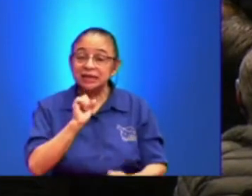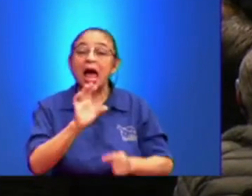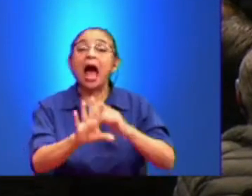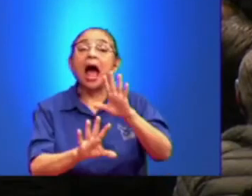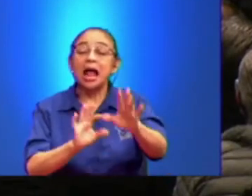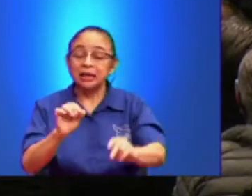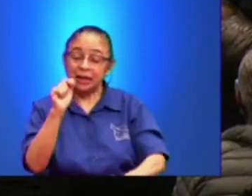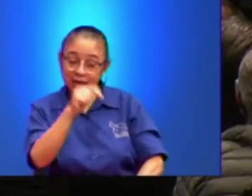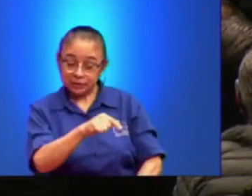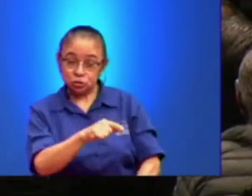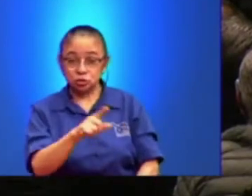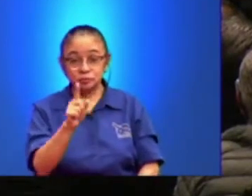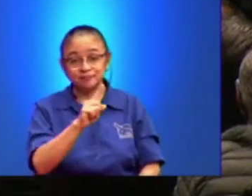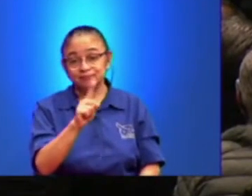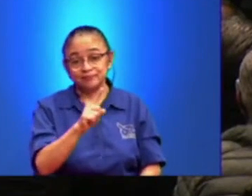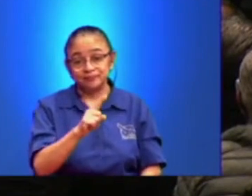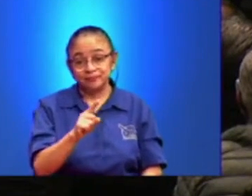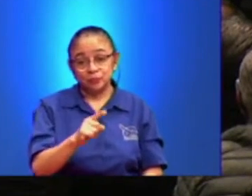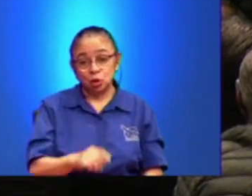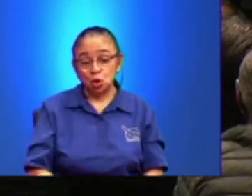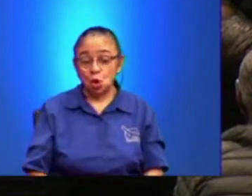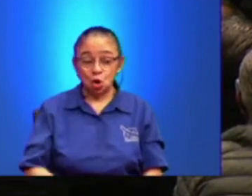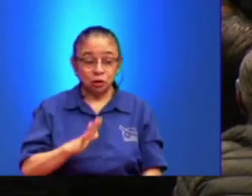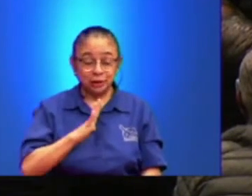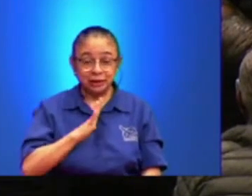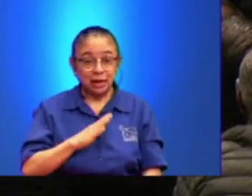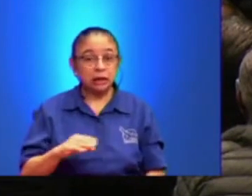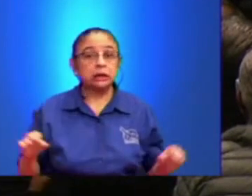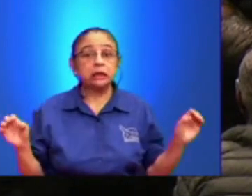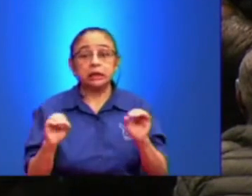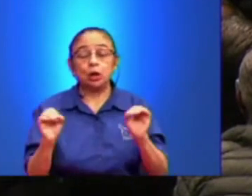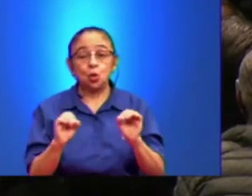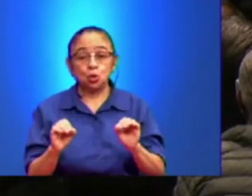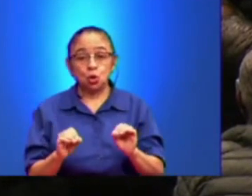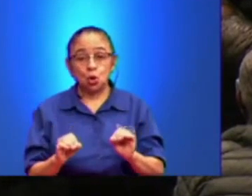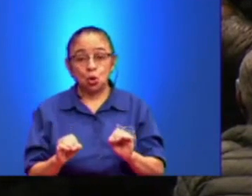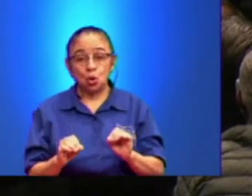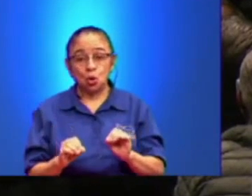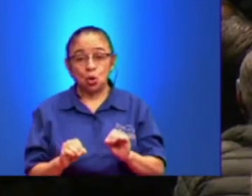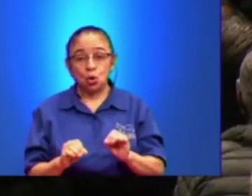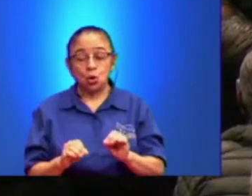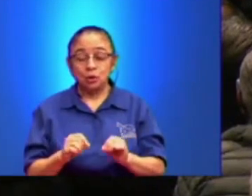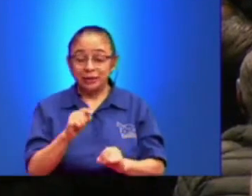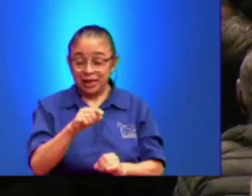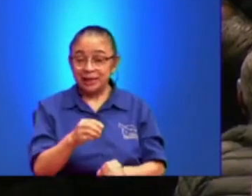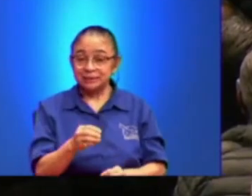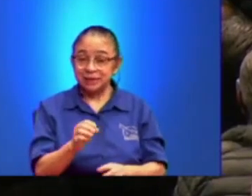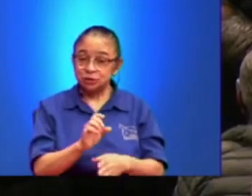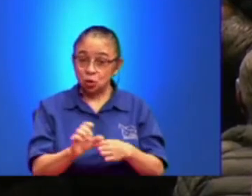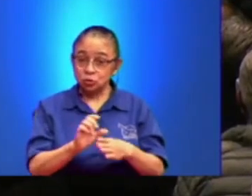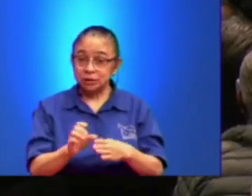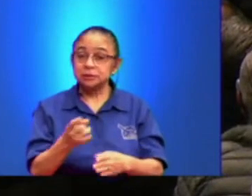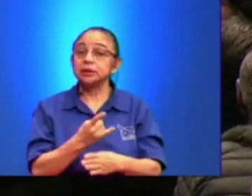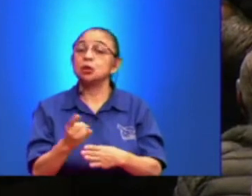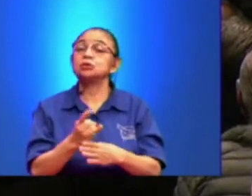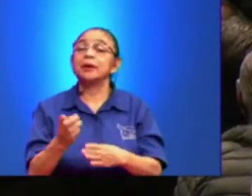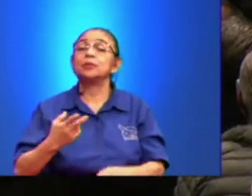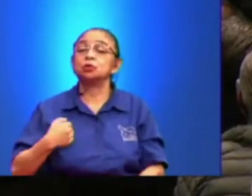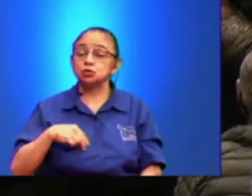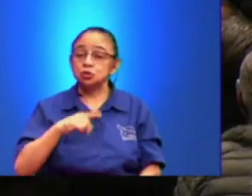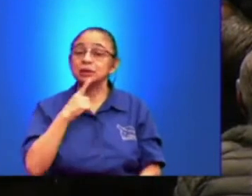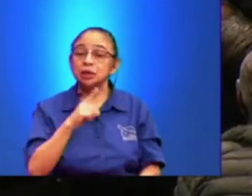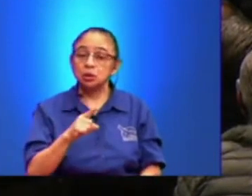estos no tenían ninguno de los elementos que nosotros utilizamos y les han dicho